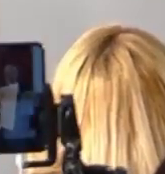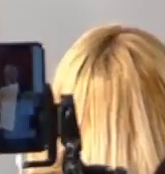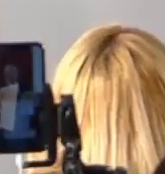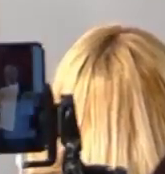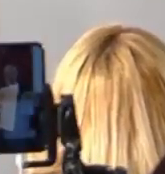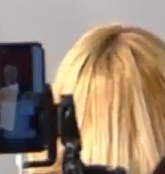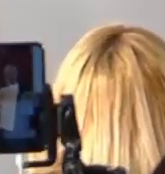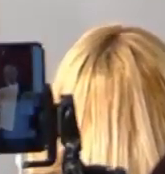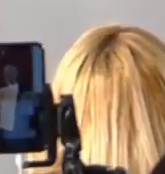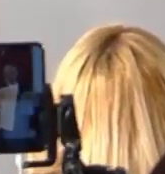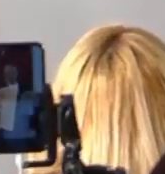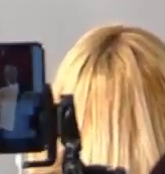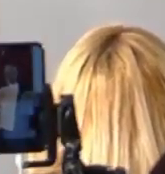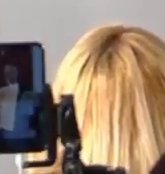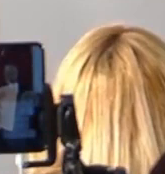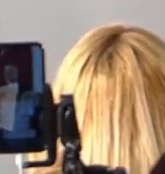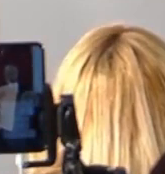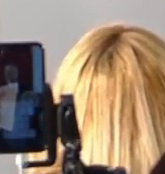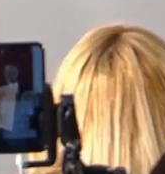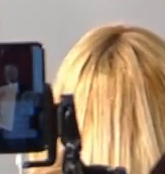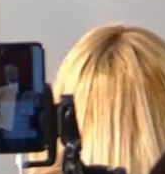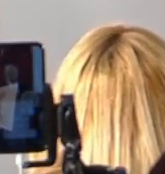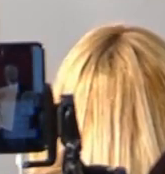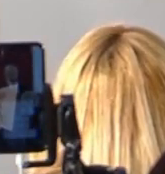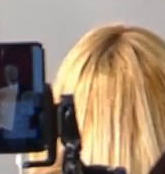No les hacen descuento,